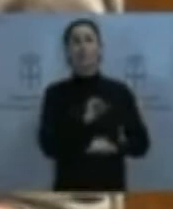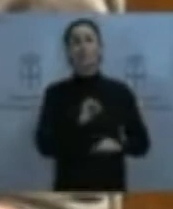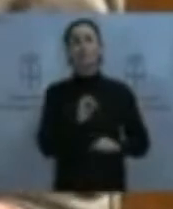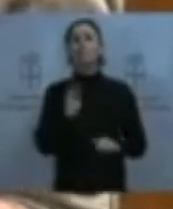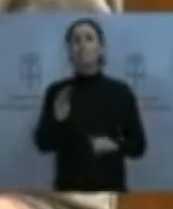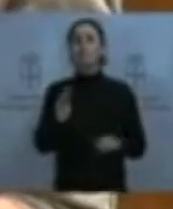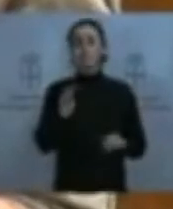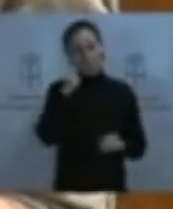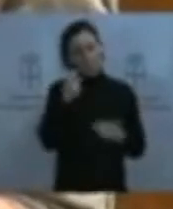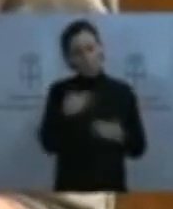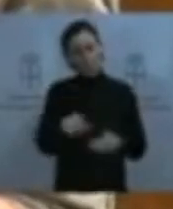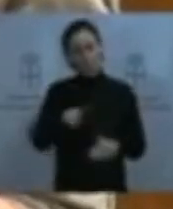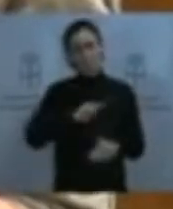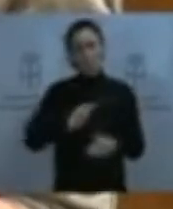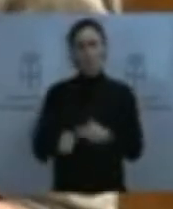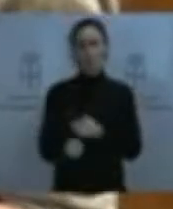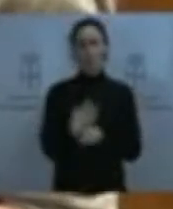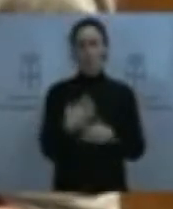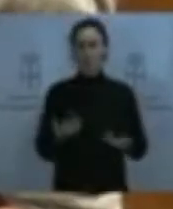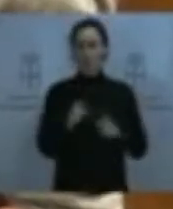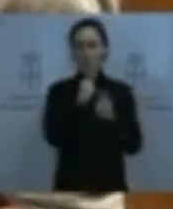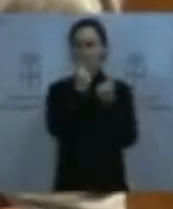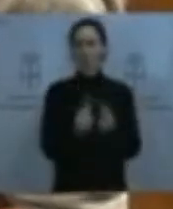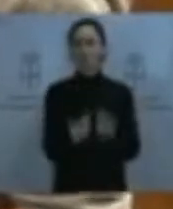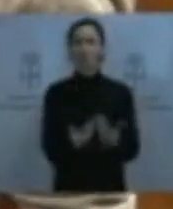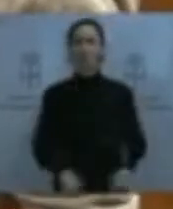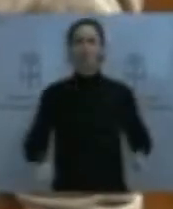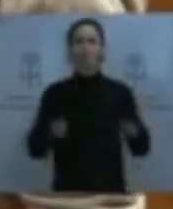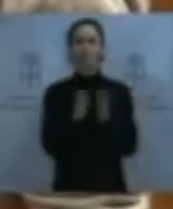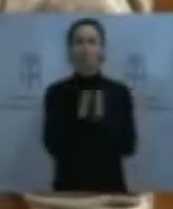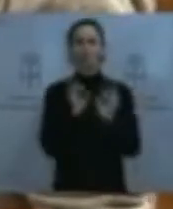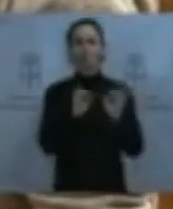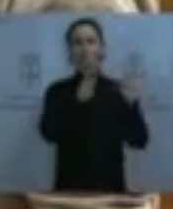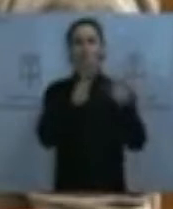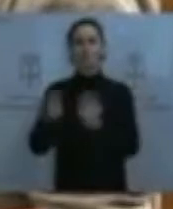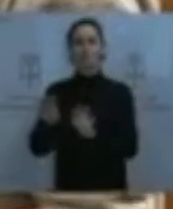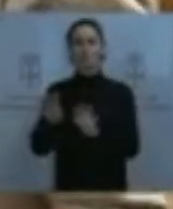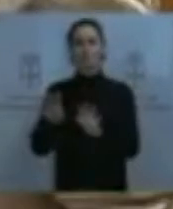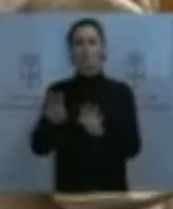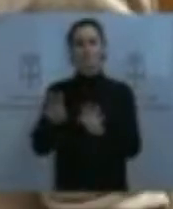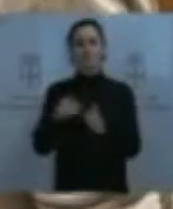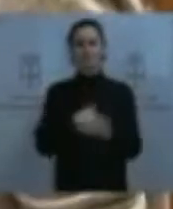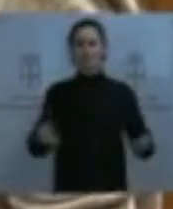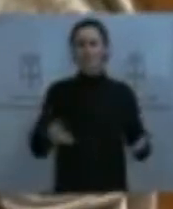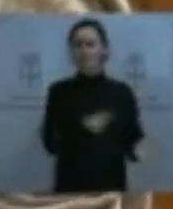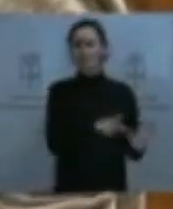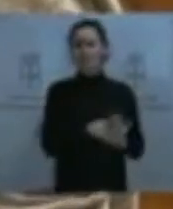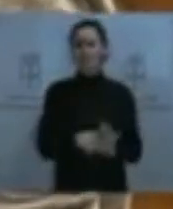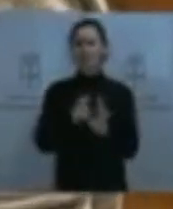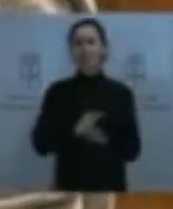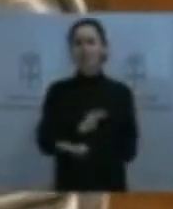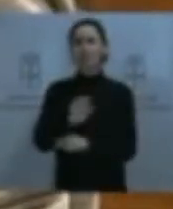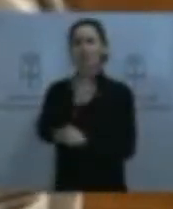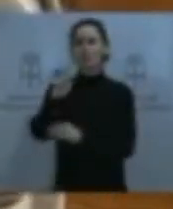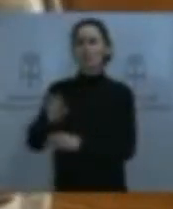solicitado. Y yo le pregunto, de un presupuesto total de 89 millones que tiene el SEPEPA, ¿puede usted decirnos cuánto se corresponde con subvenciones europeas